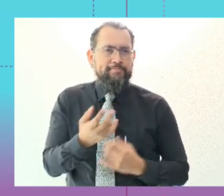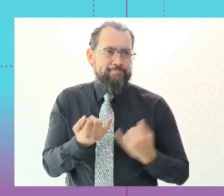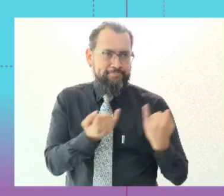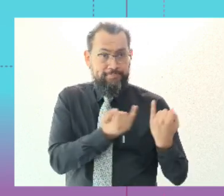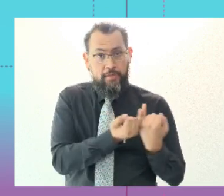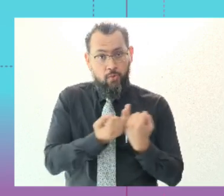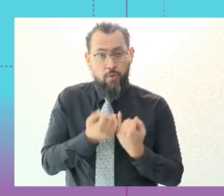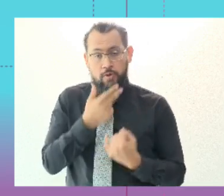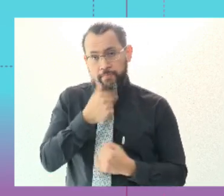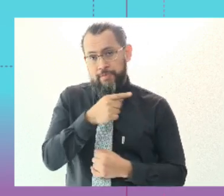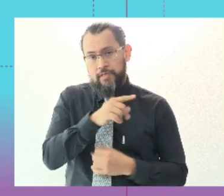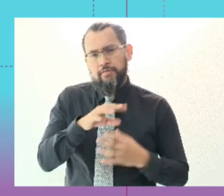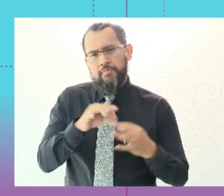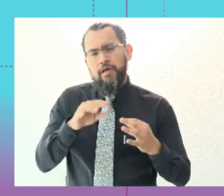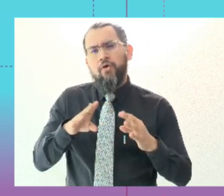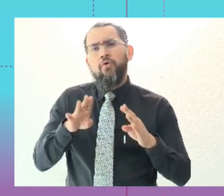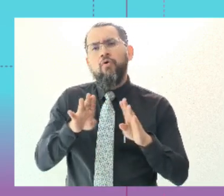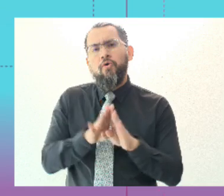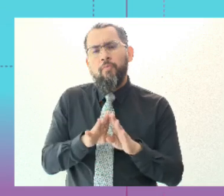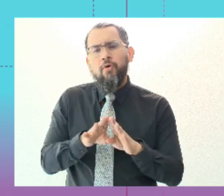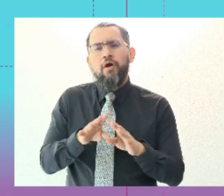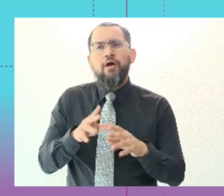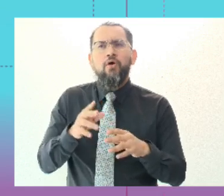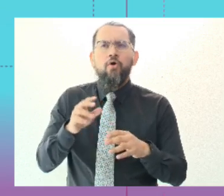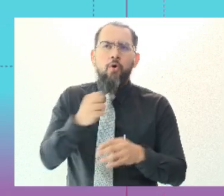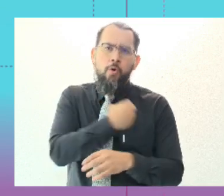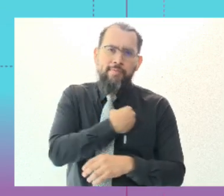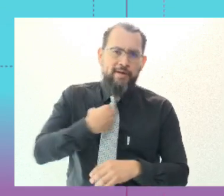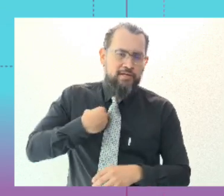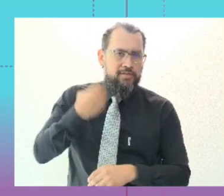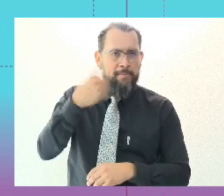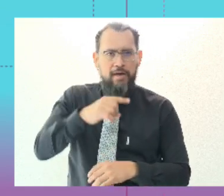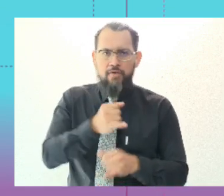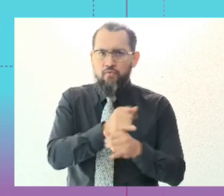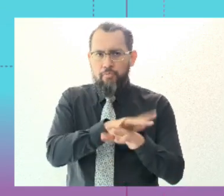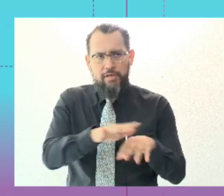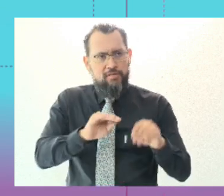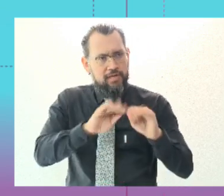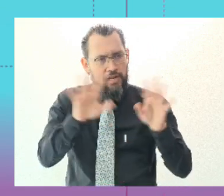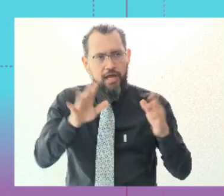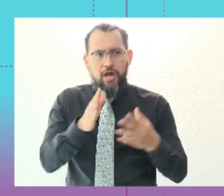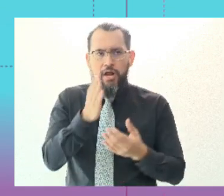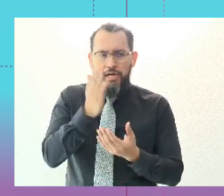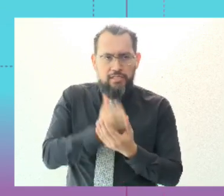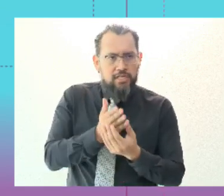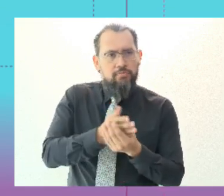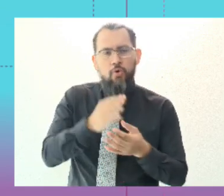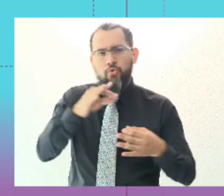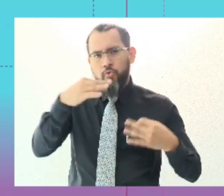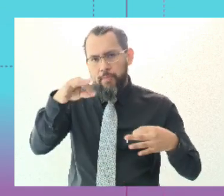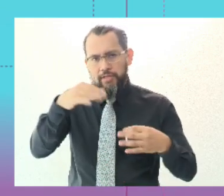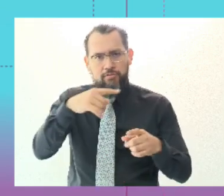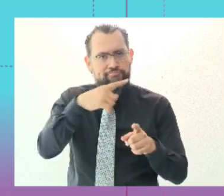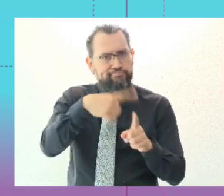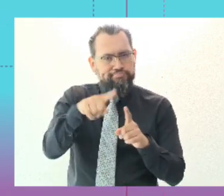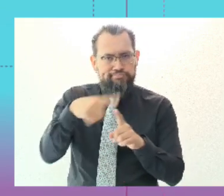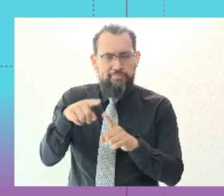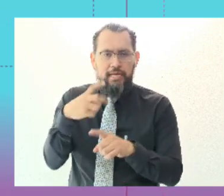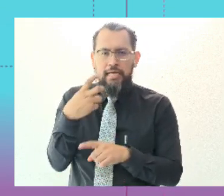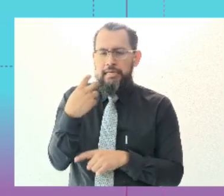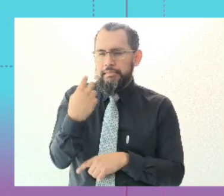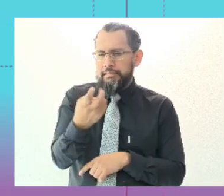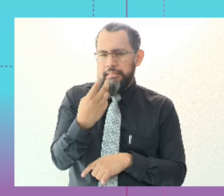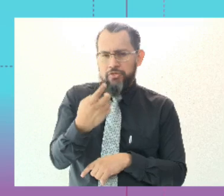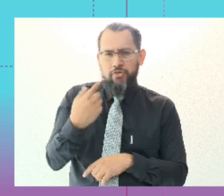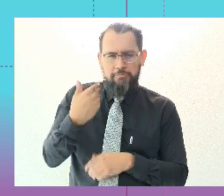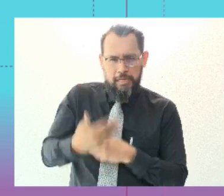mesa las obligaciones de transparencia, ¿no? Que son información, que son archivos, que son documentos, y que nos muestra cómo cada vez